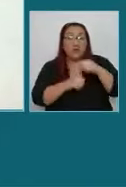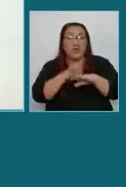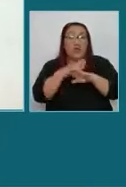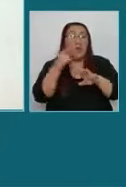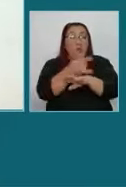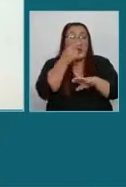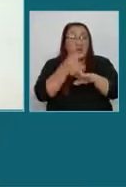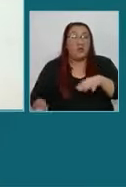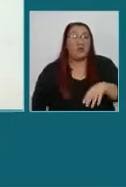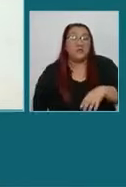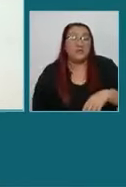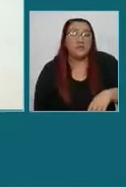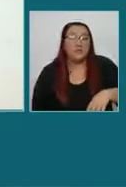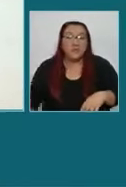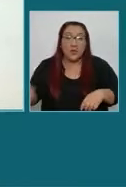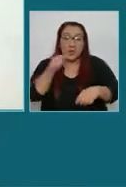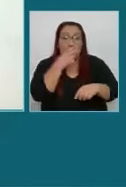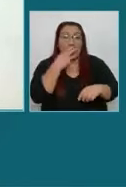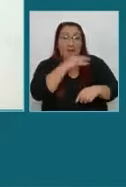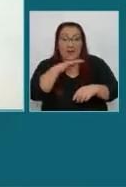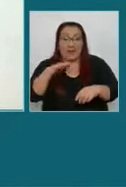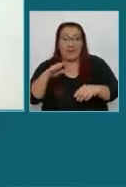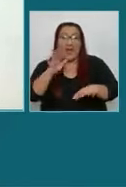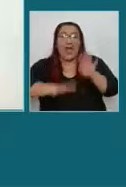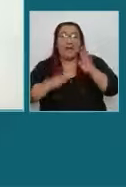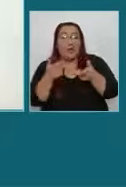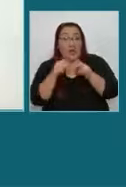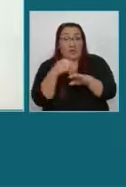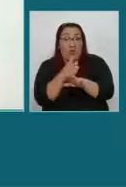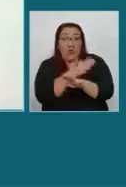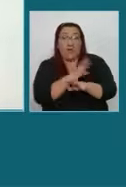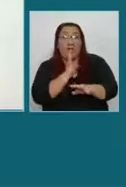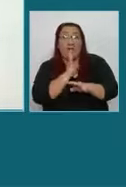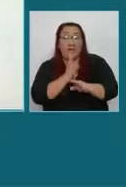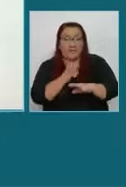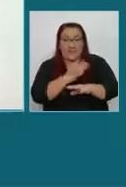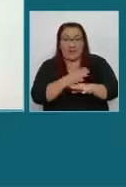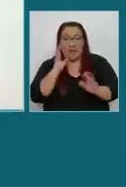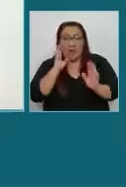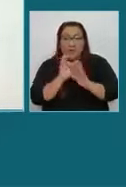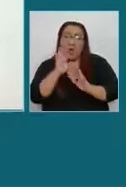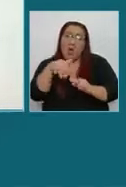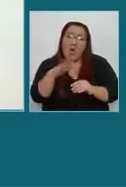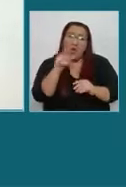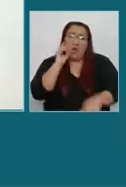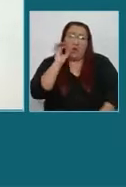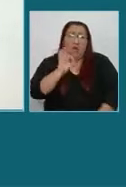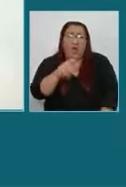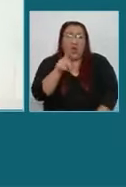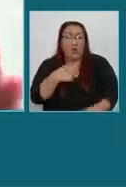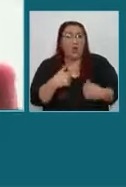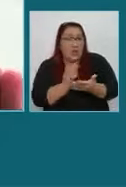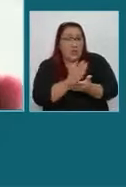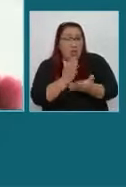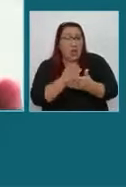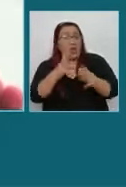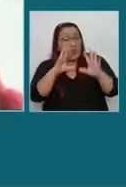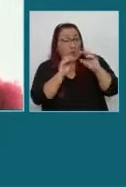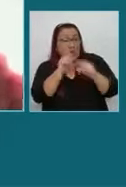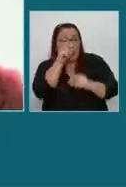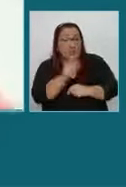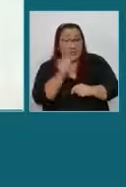La realidad es que cuando a estos niños nosotros les hablamos de forma temprana y les decimos, si te sucede esto, ¿lo hablarías con